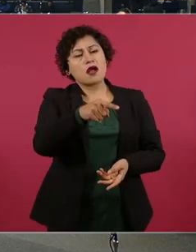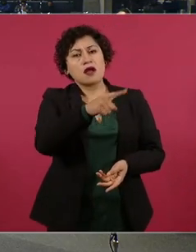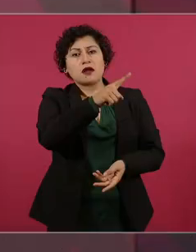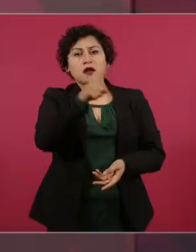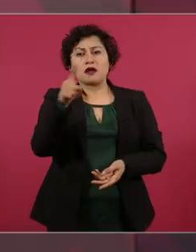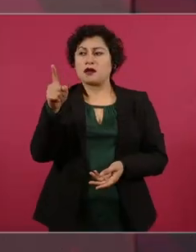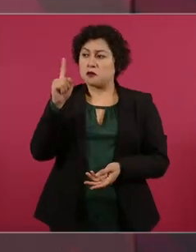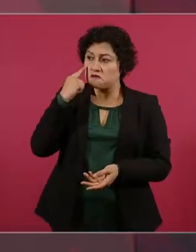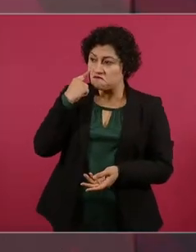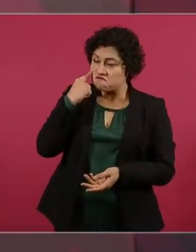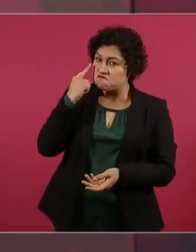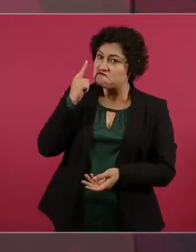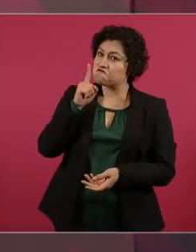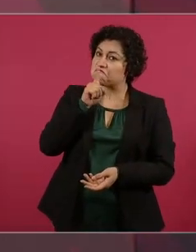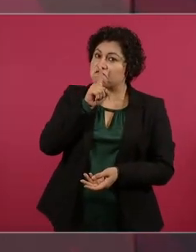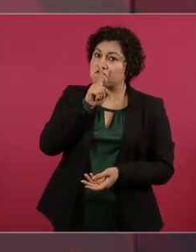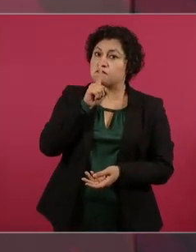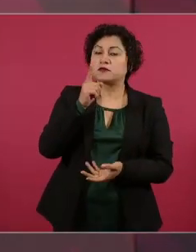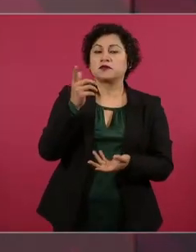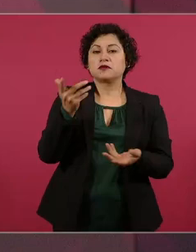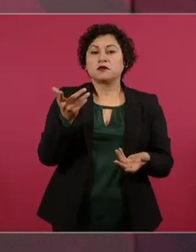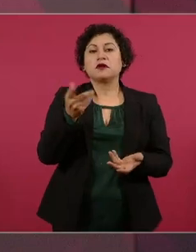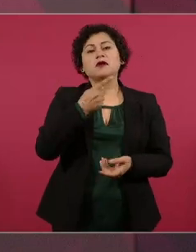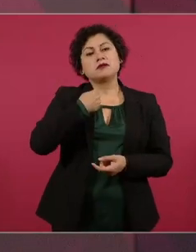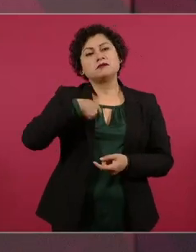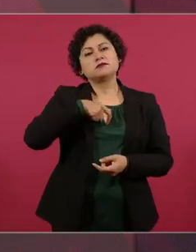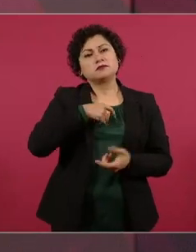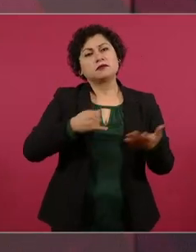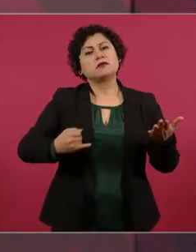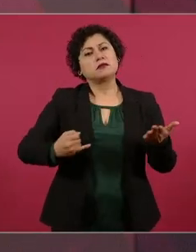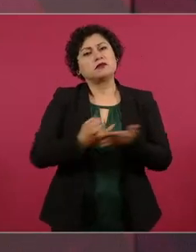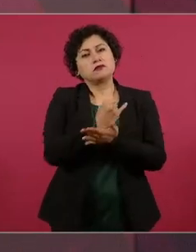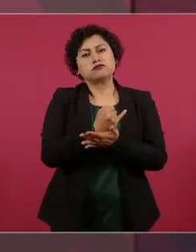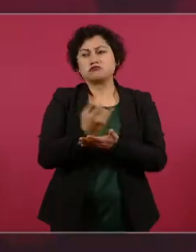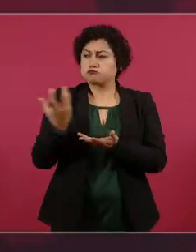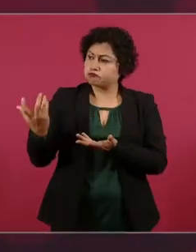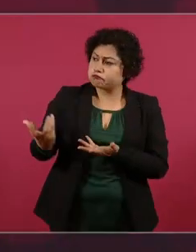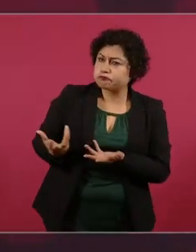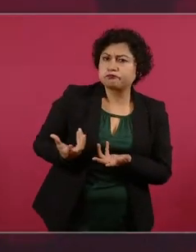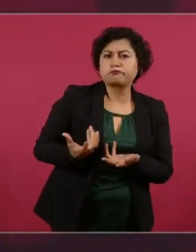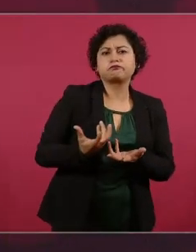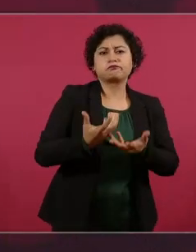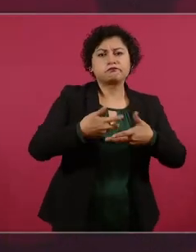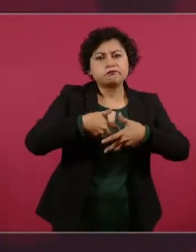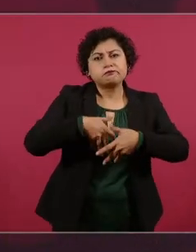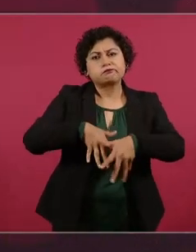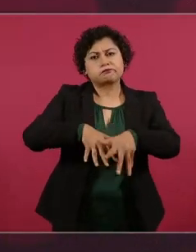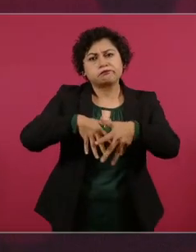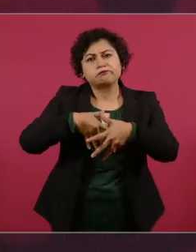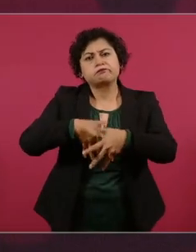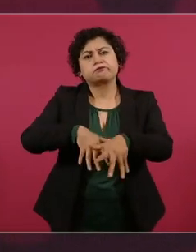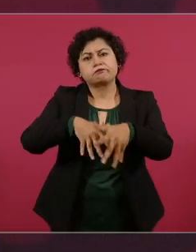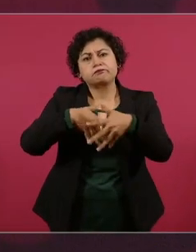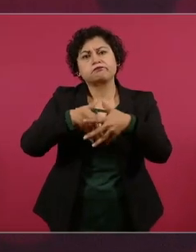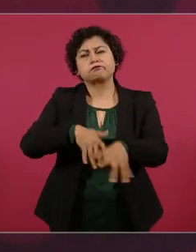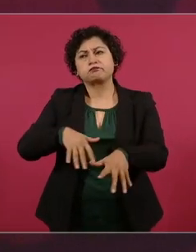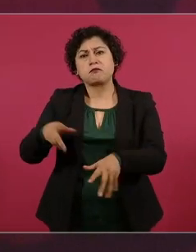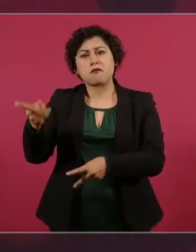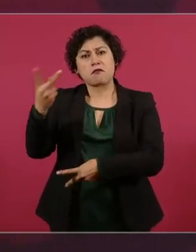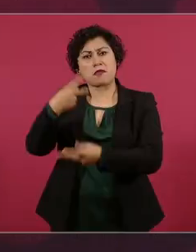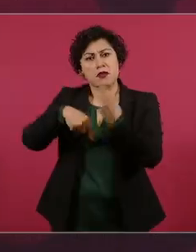Entonces decidimos caminar hacia la Ciudad de México, evadir el acoso.